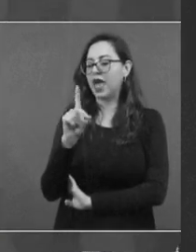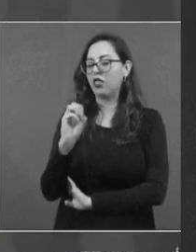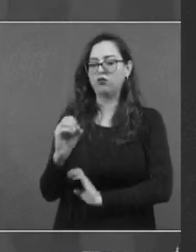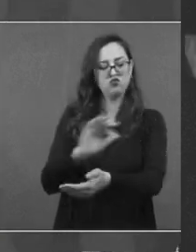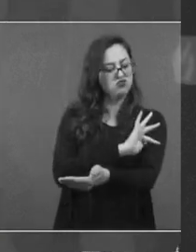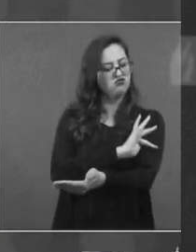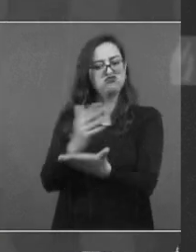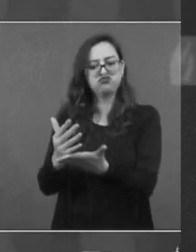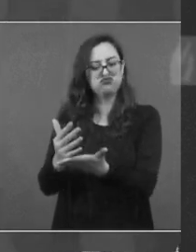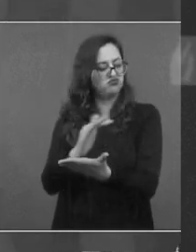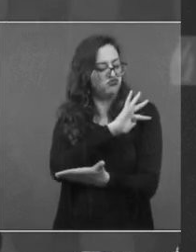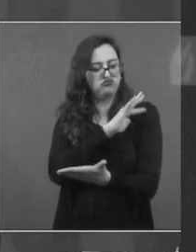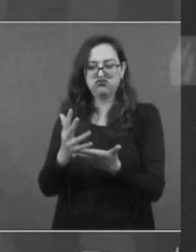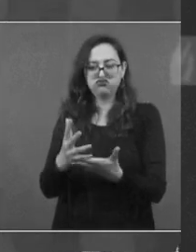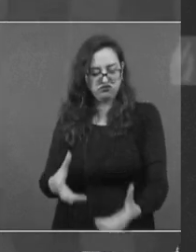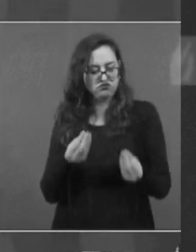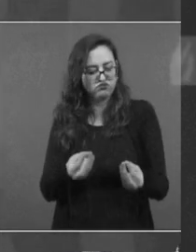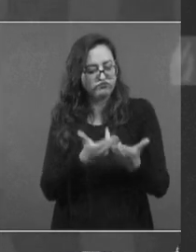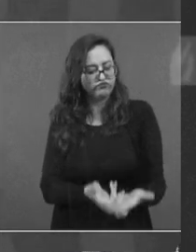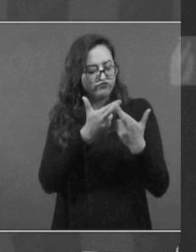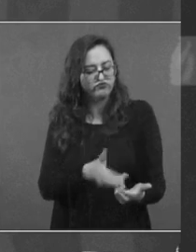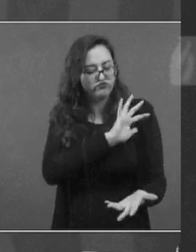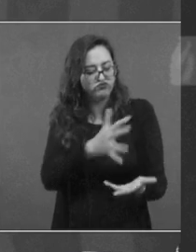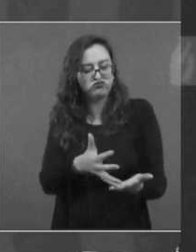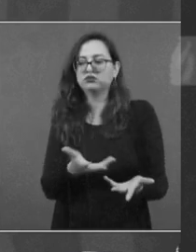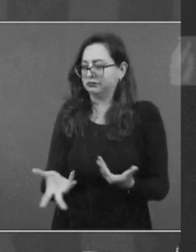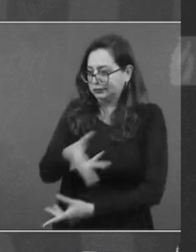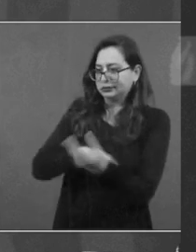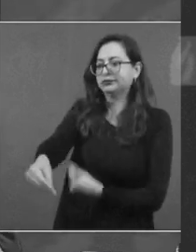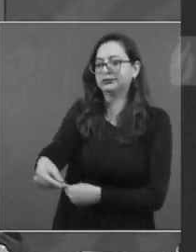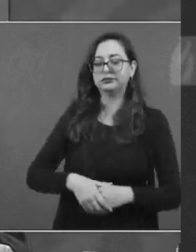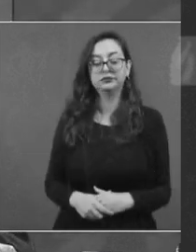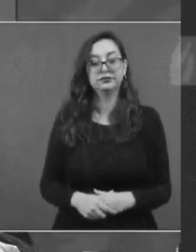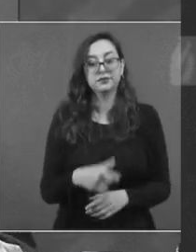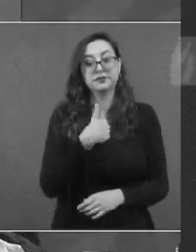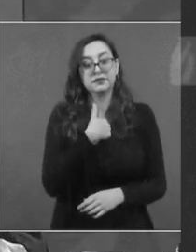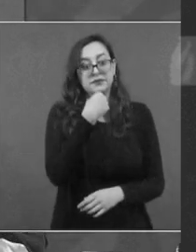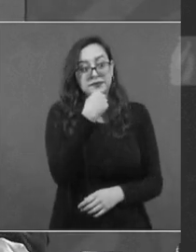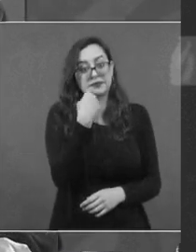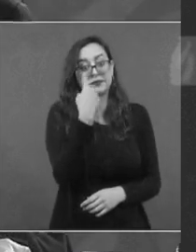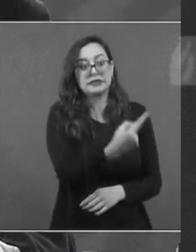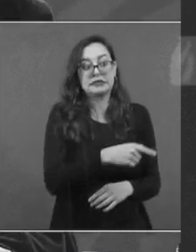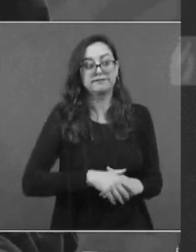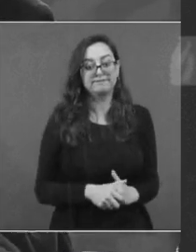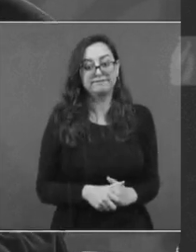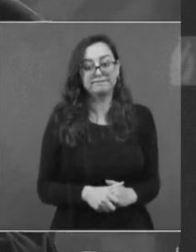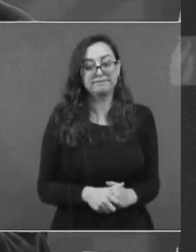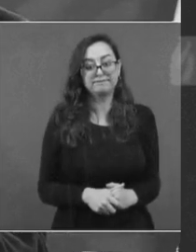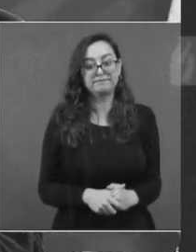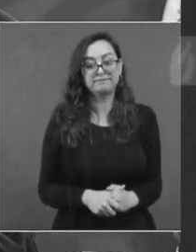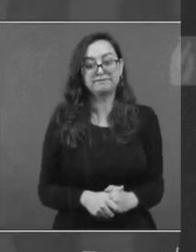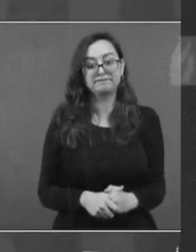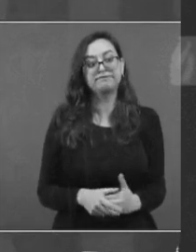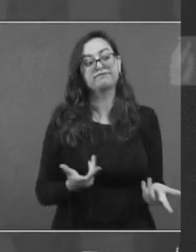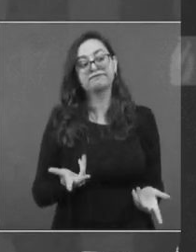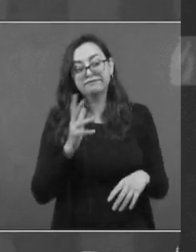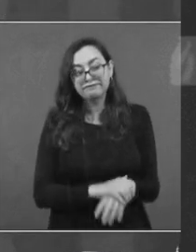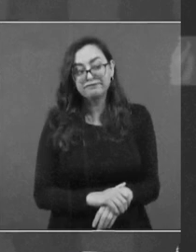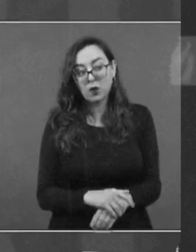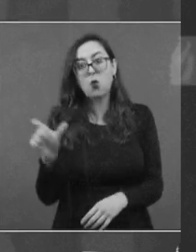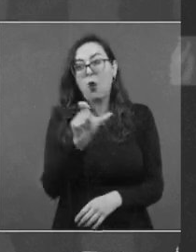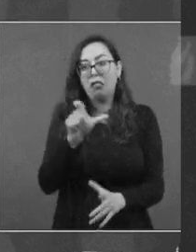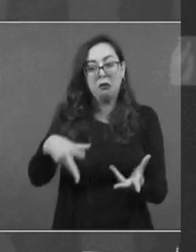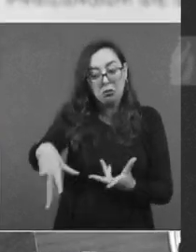Copeteado. Sí, se le va a regresar copeteado. Y ya le contesté, como decía Keynes, ya para cuando se lo